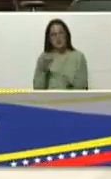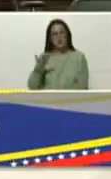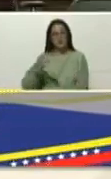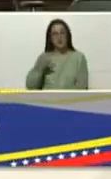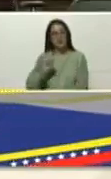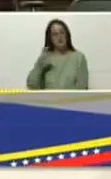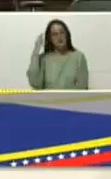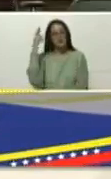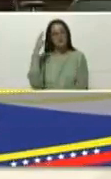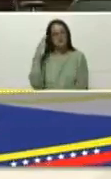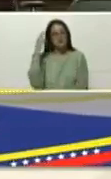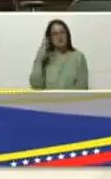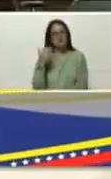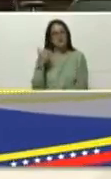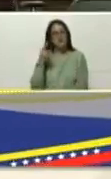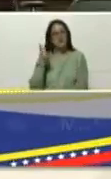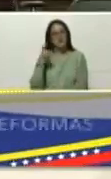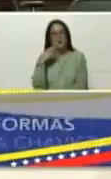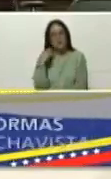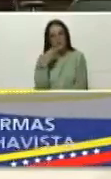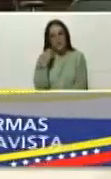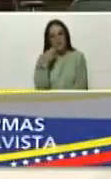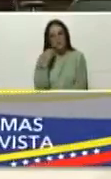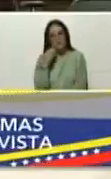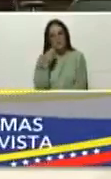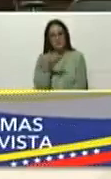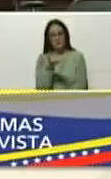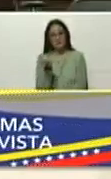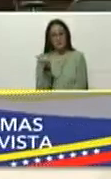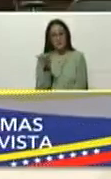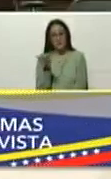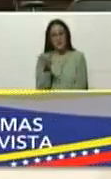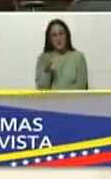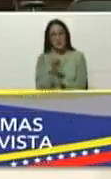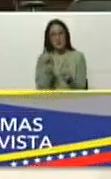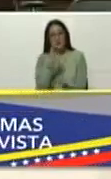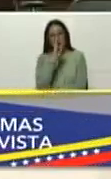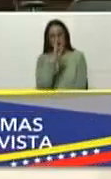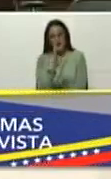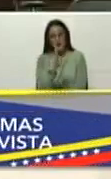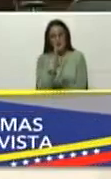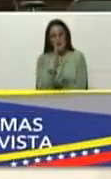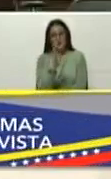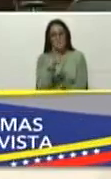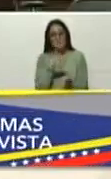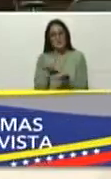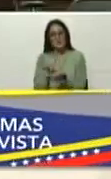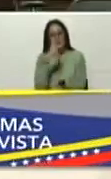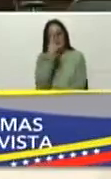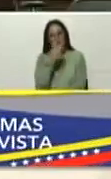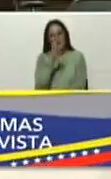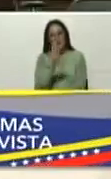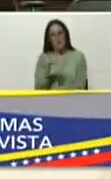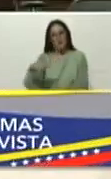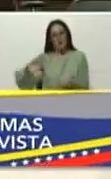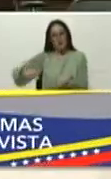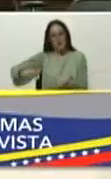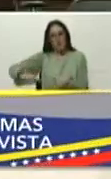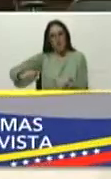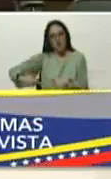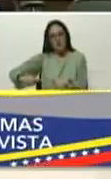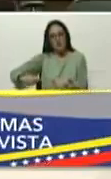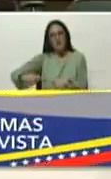reflexionarlo a la luz de la experiencia, porque ustedes toda esta democracia directa, participativa y protagónica la viven, pero tienen que